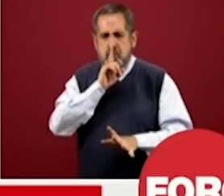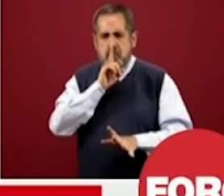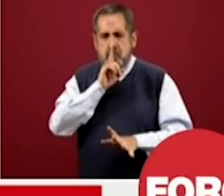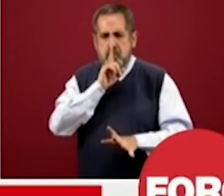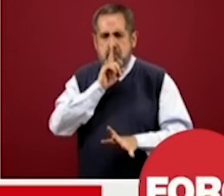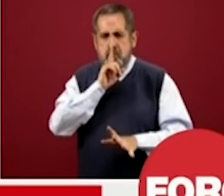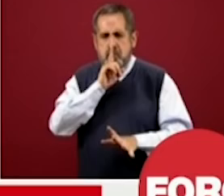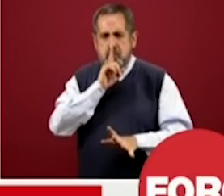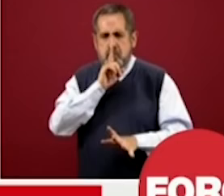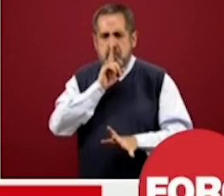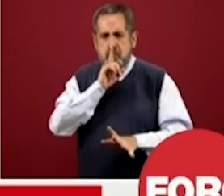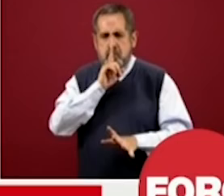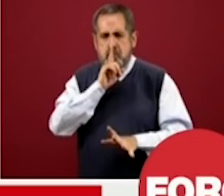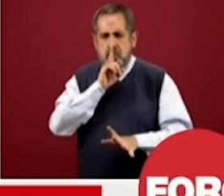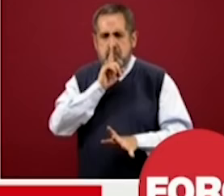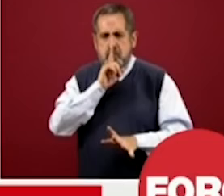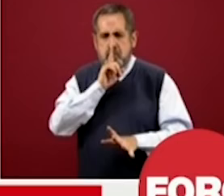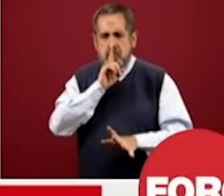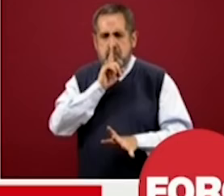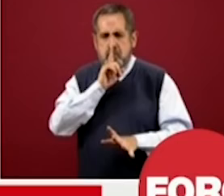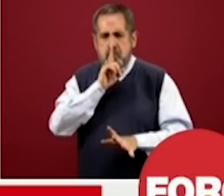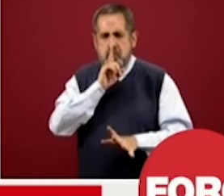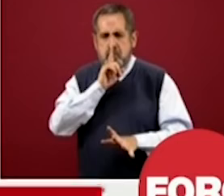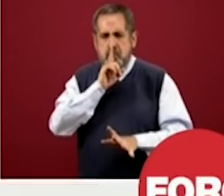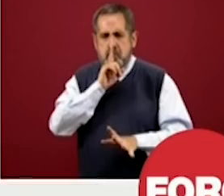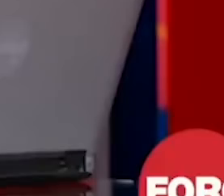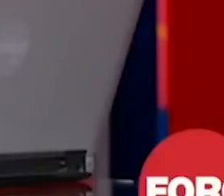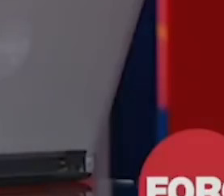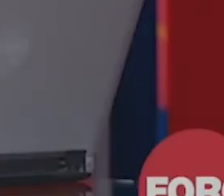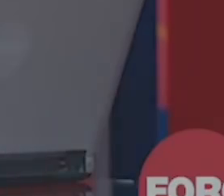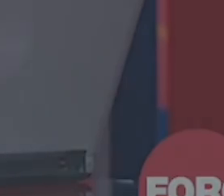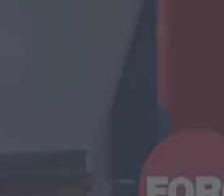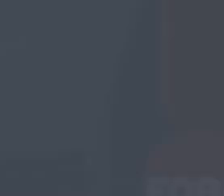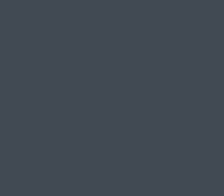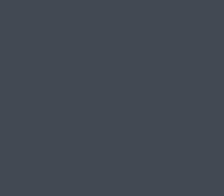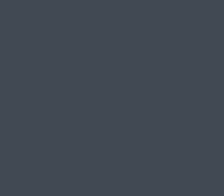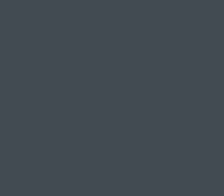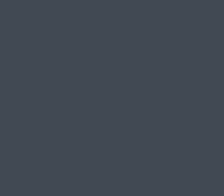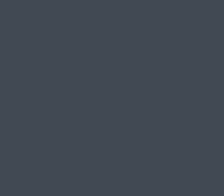doctor Hugo Pérez Gatell, en terapia intensiva. Es el dato, los datos fríos.